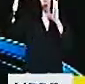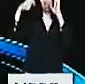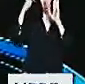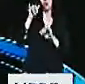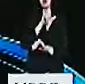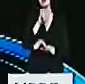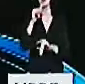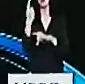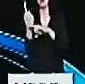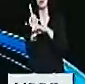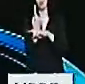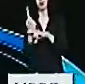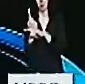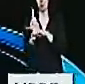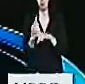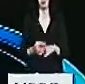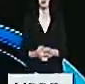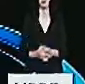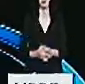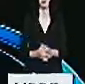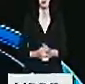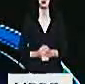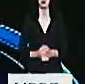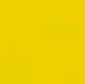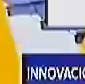con la conversación, por supuesto, que trata precisamente sobre este punto.